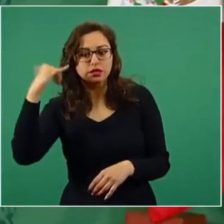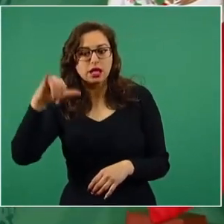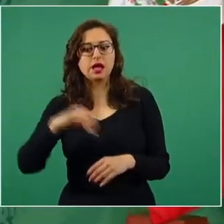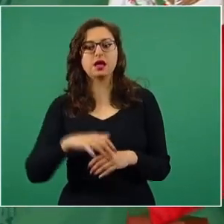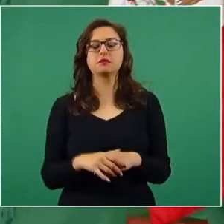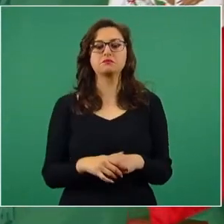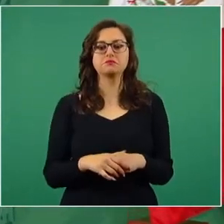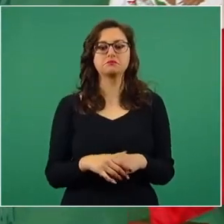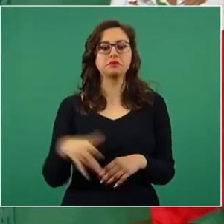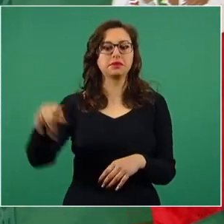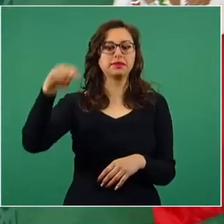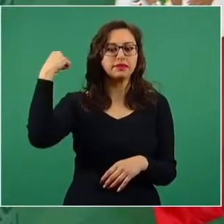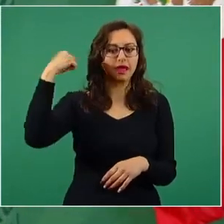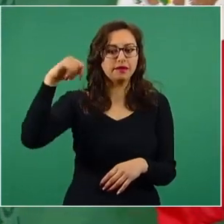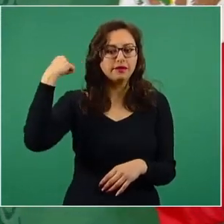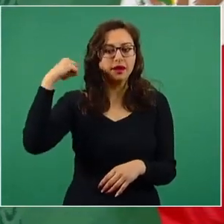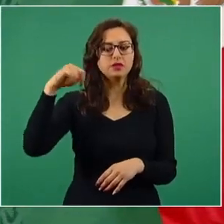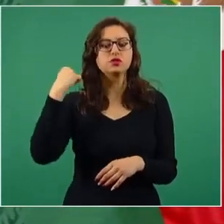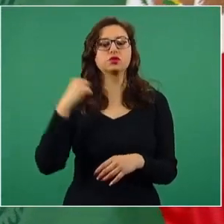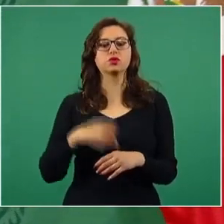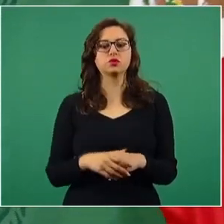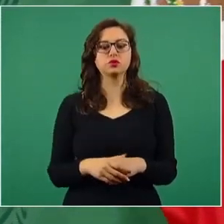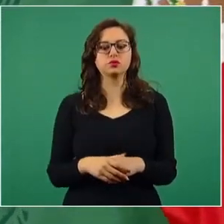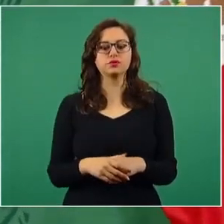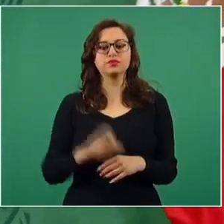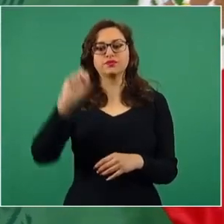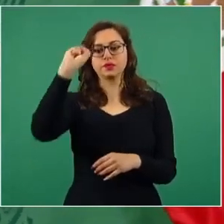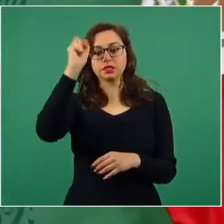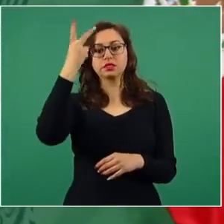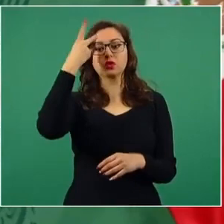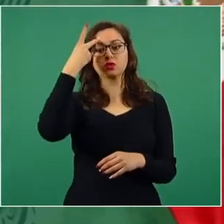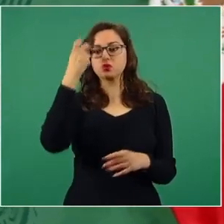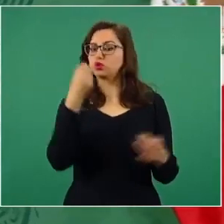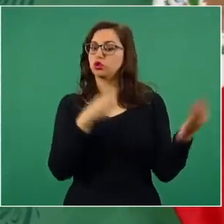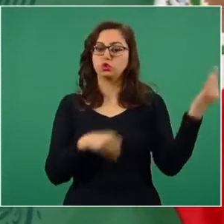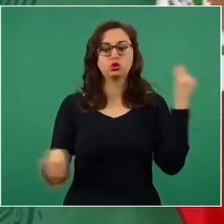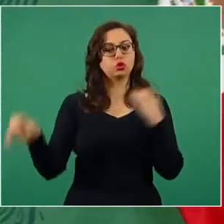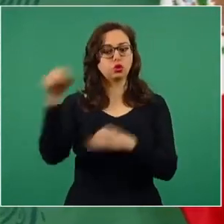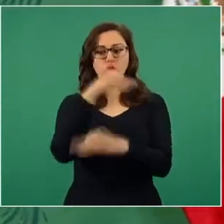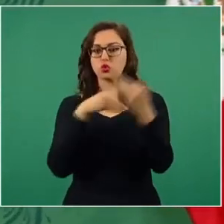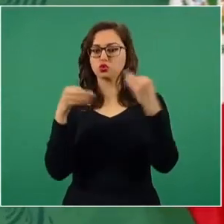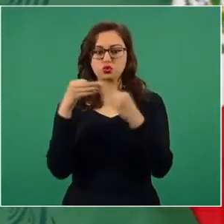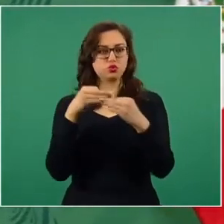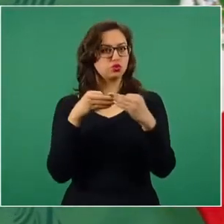gobernador de Tabasco, el gobernador de San Luis Potosí, todos